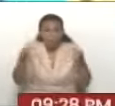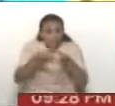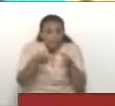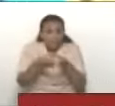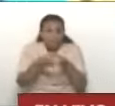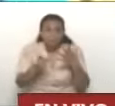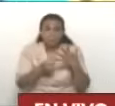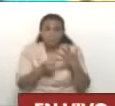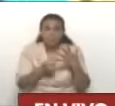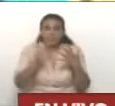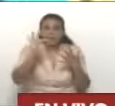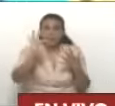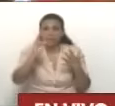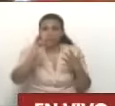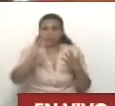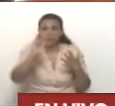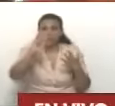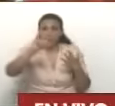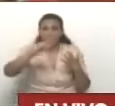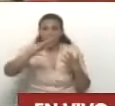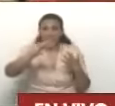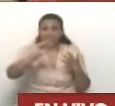organizativo, Francis Bielma.